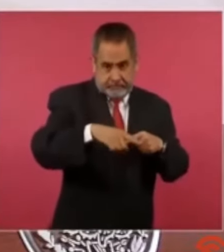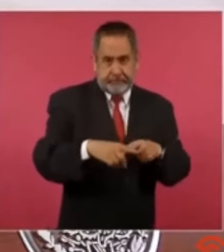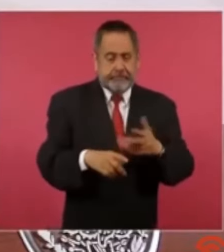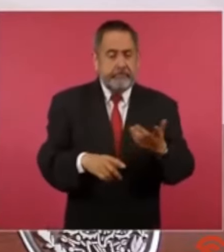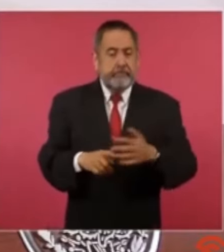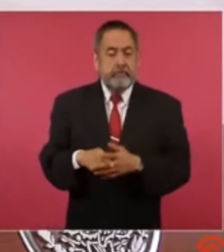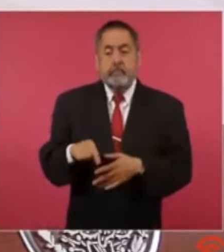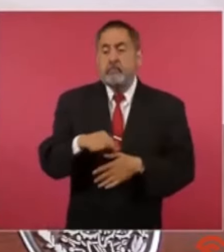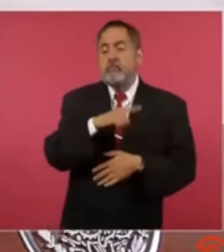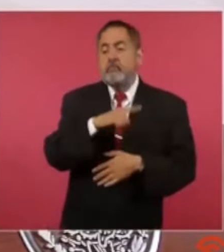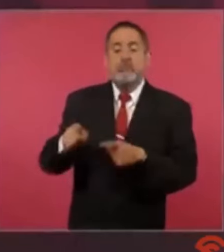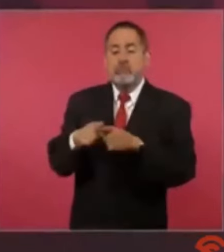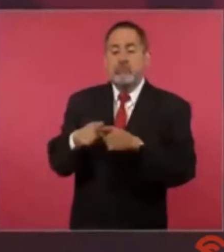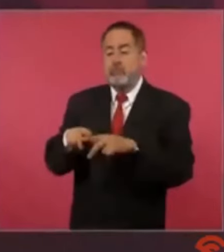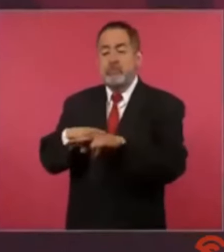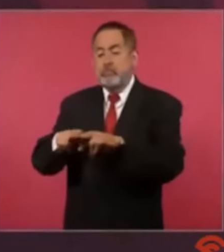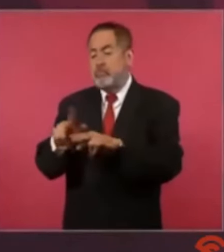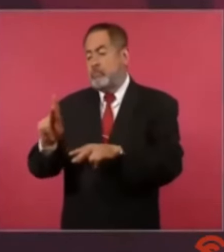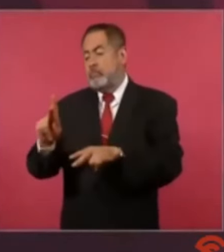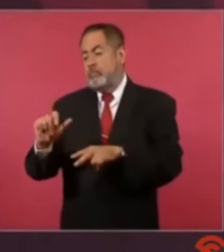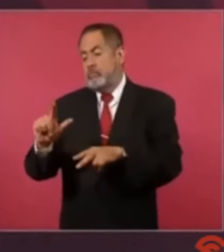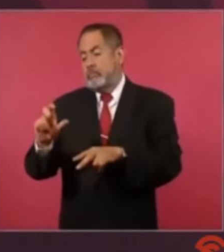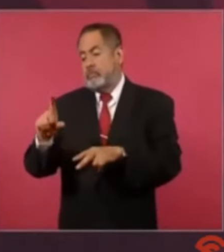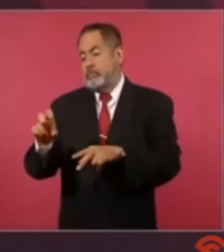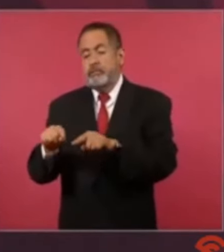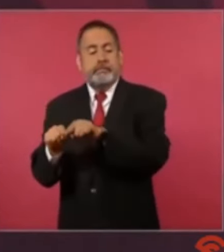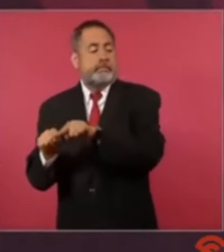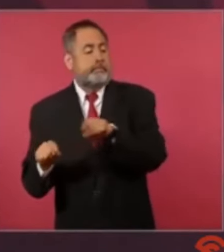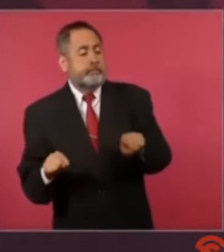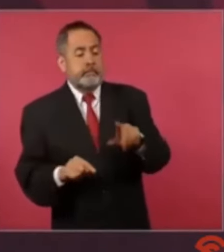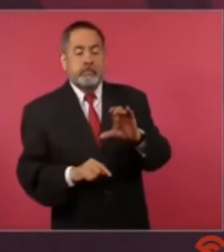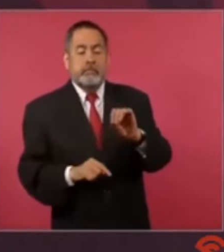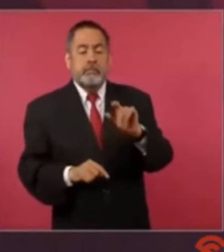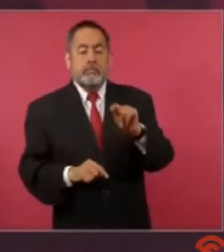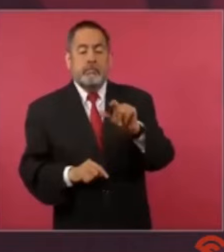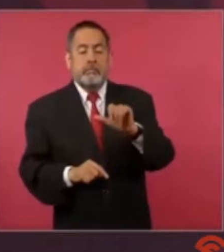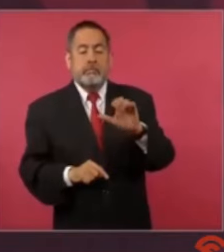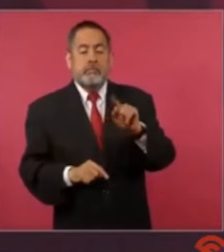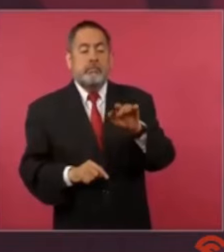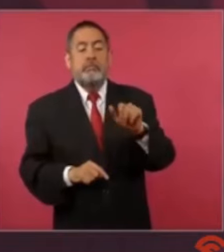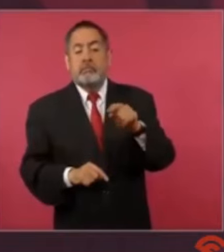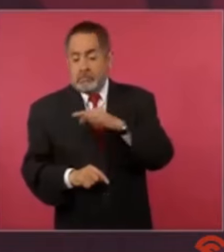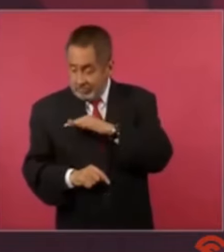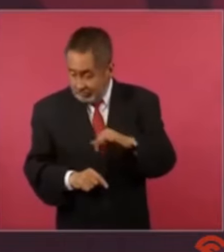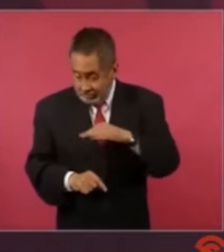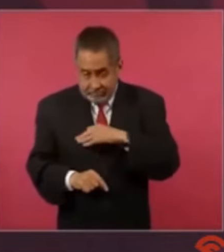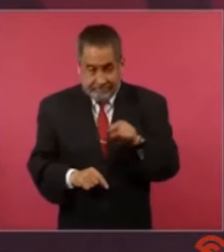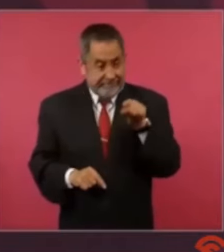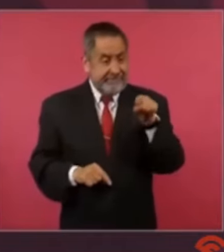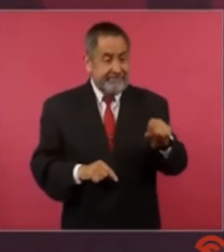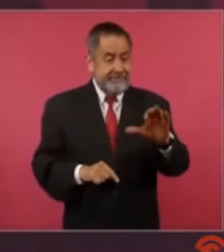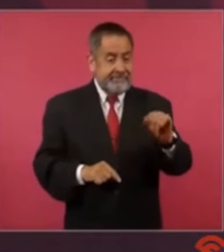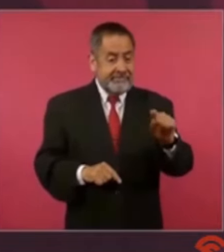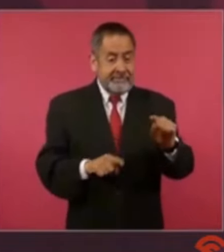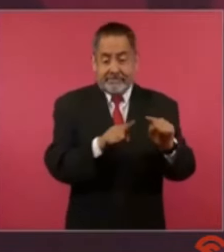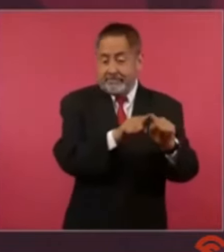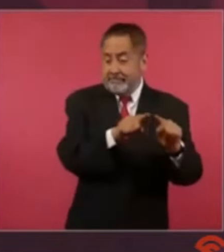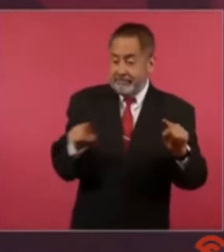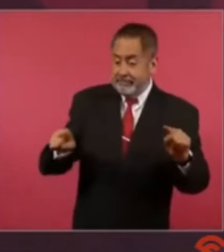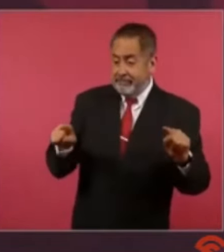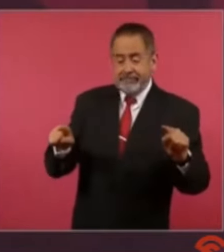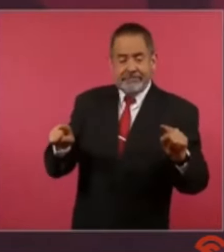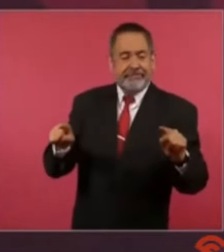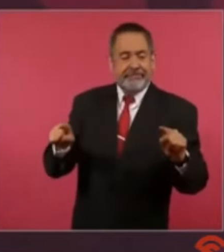el tren de Palenque a Coatzacoalcos, de modo que se puede viajar de Coatzacoalcos a Palenque, de